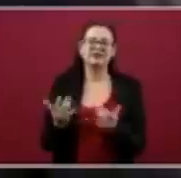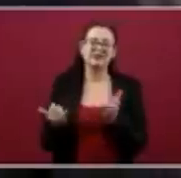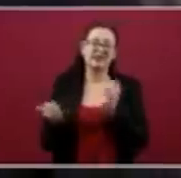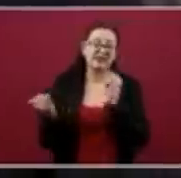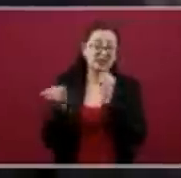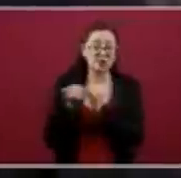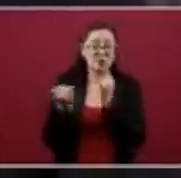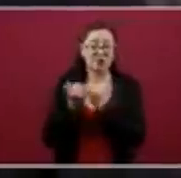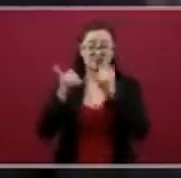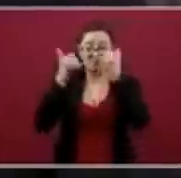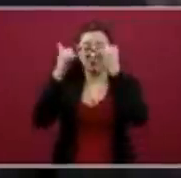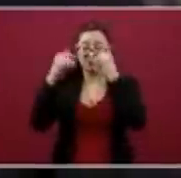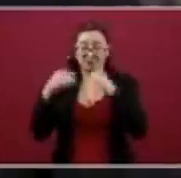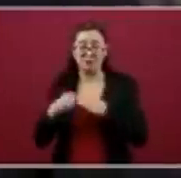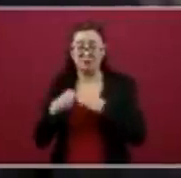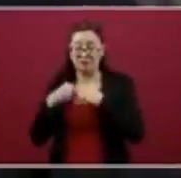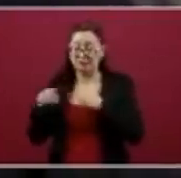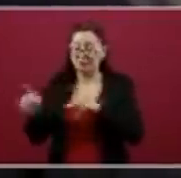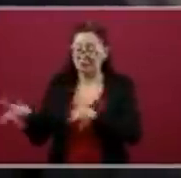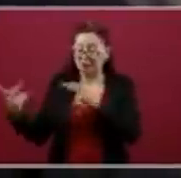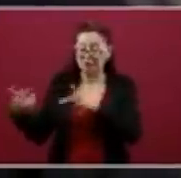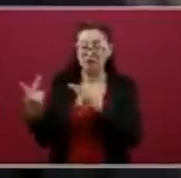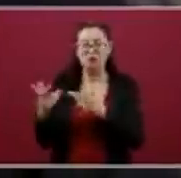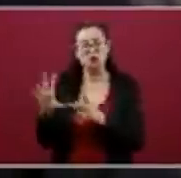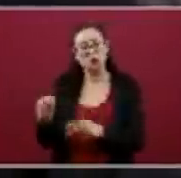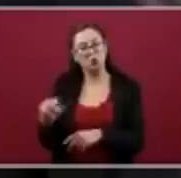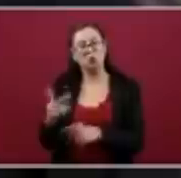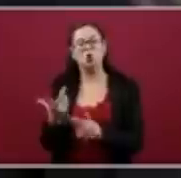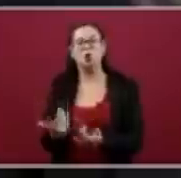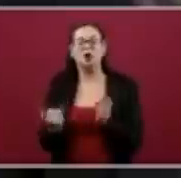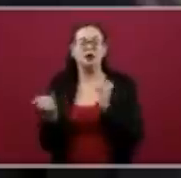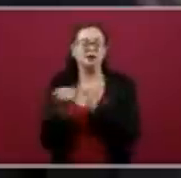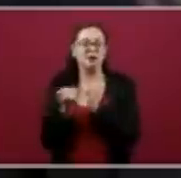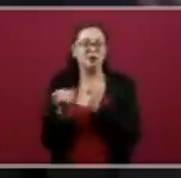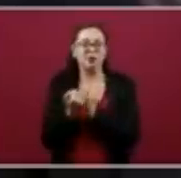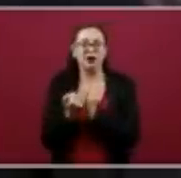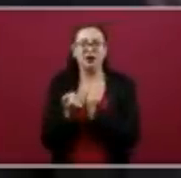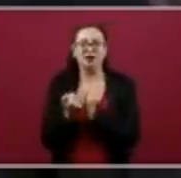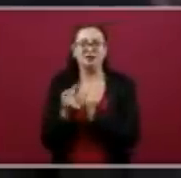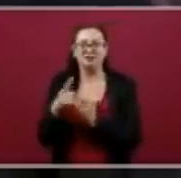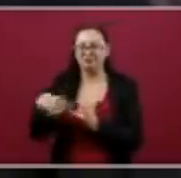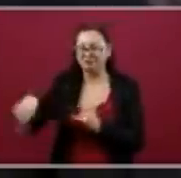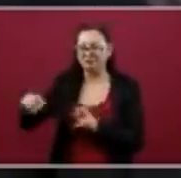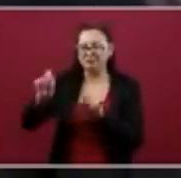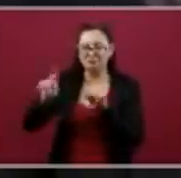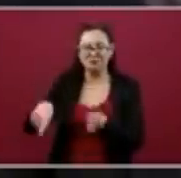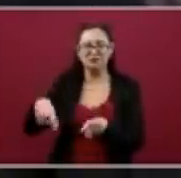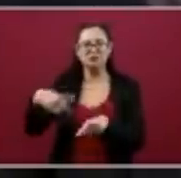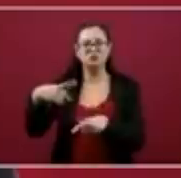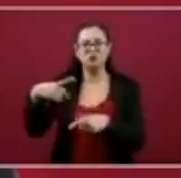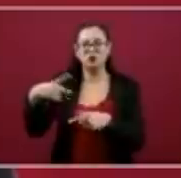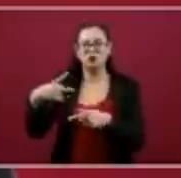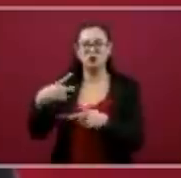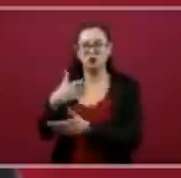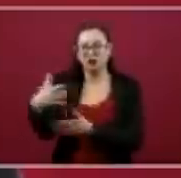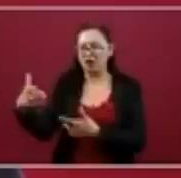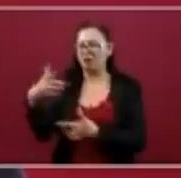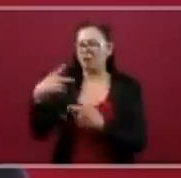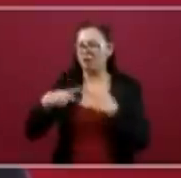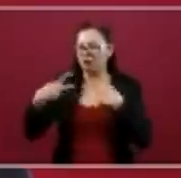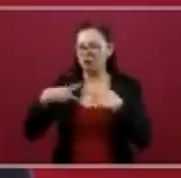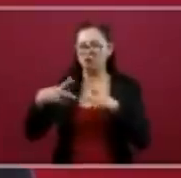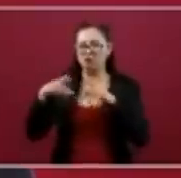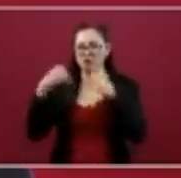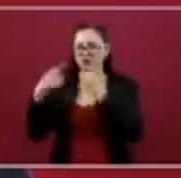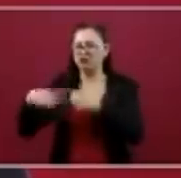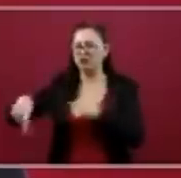pie, que los mismos productores con sus organizaciones puedan llevar a cabo